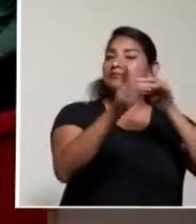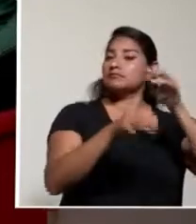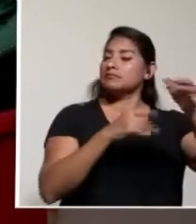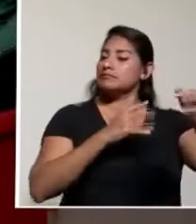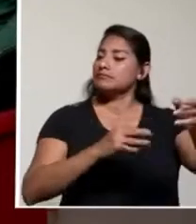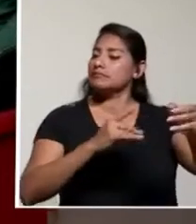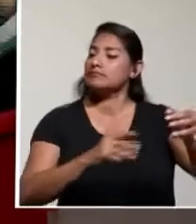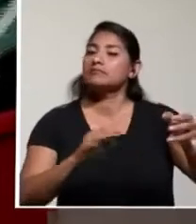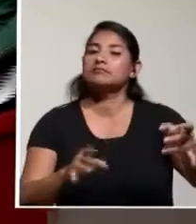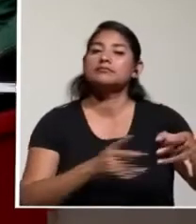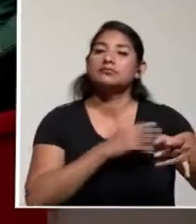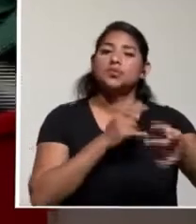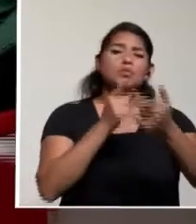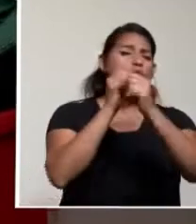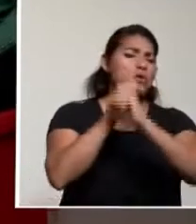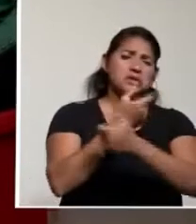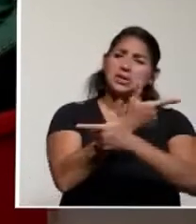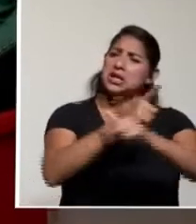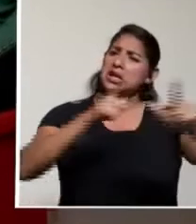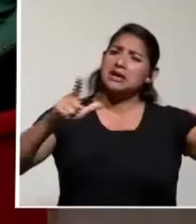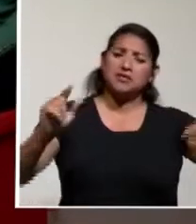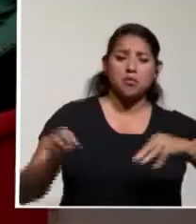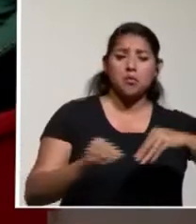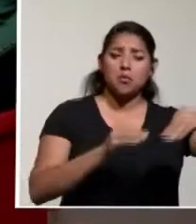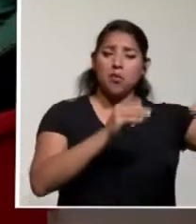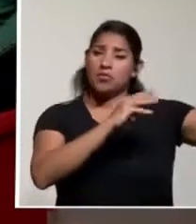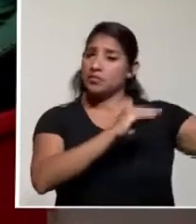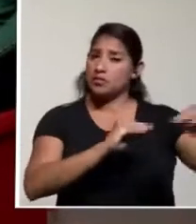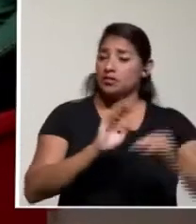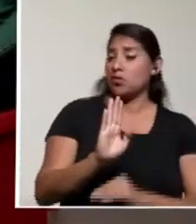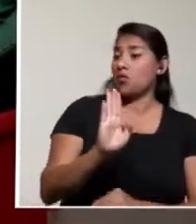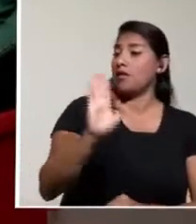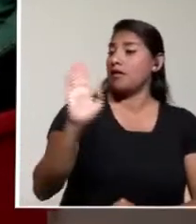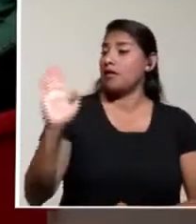Pueden hacer lo que gusten. De un lado.